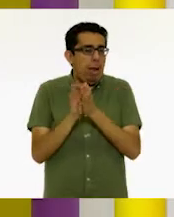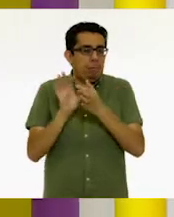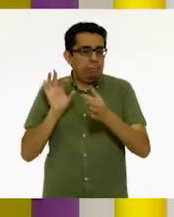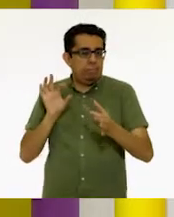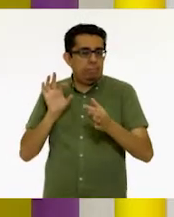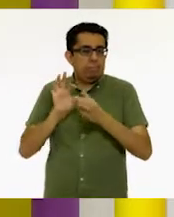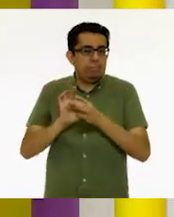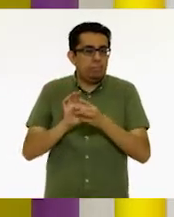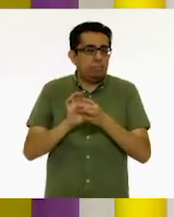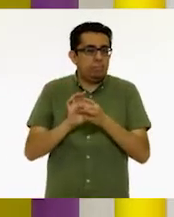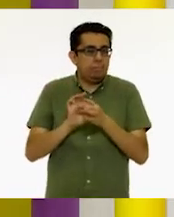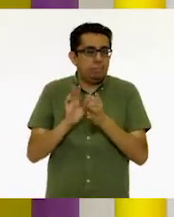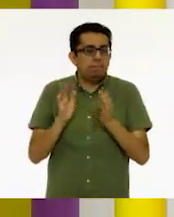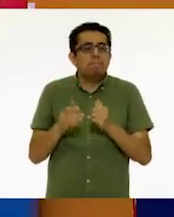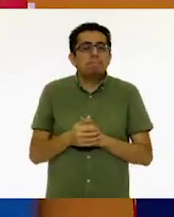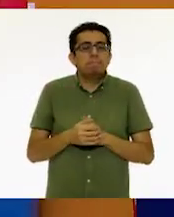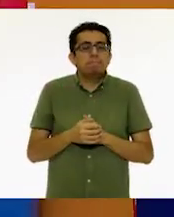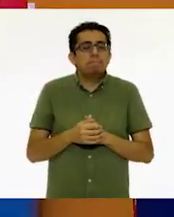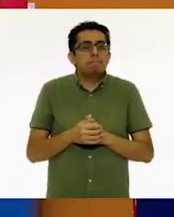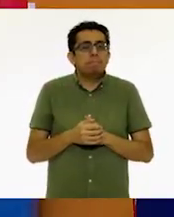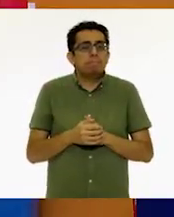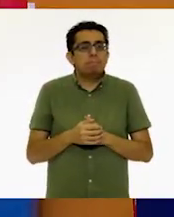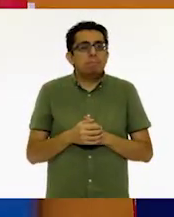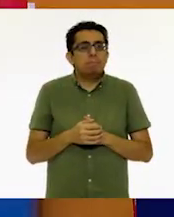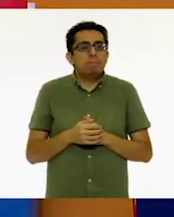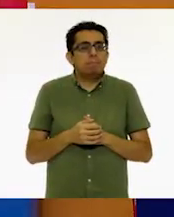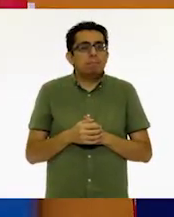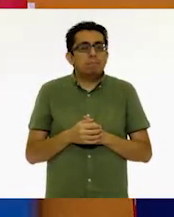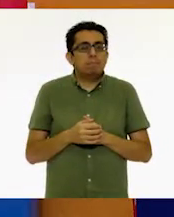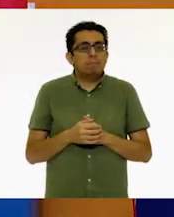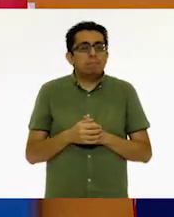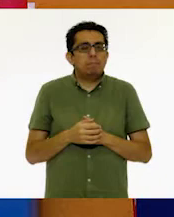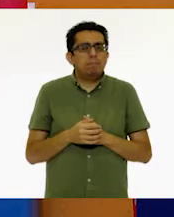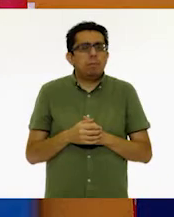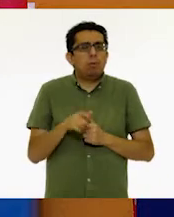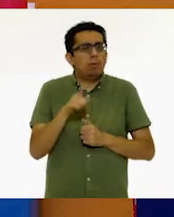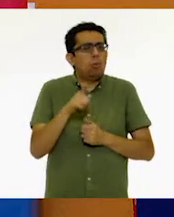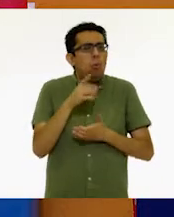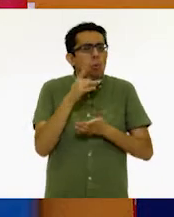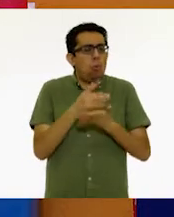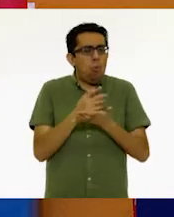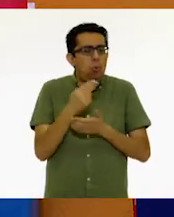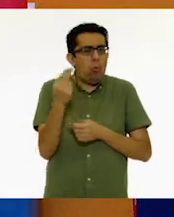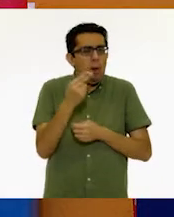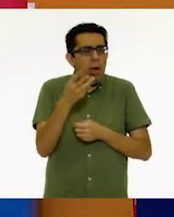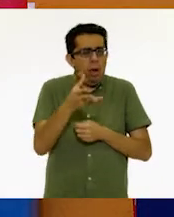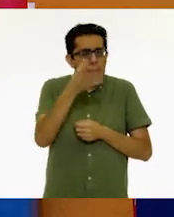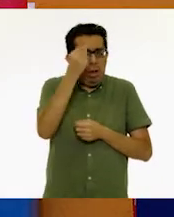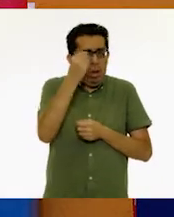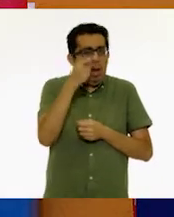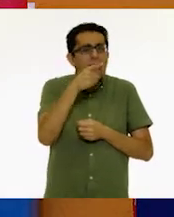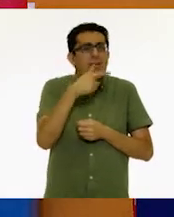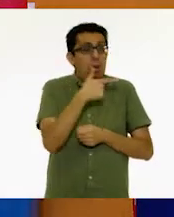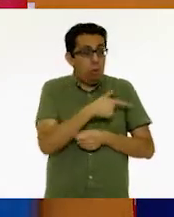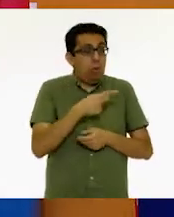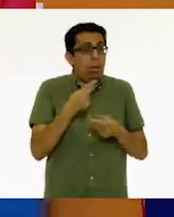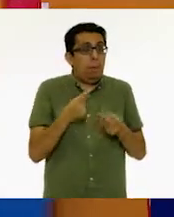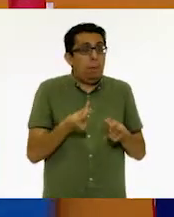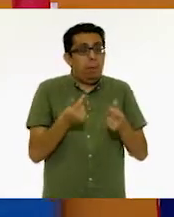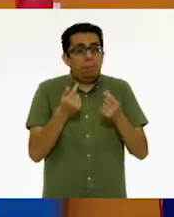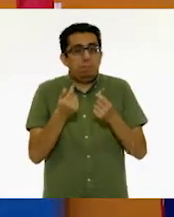tú puedes hacerlo. ¡Sí! Y el solo tienes que aprenderlo. Ajá. Como te gusta mucho chasquear los dedos, entonces puedes decir,